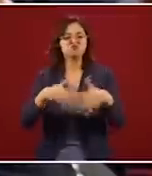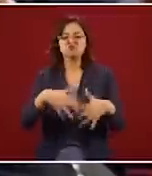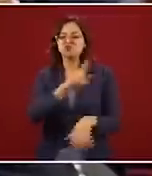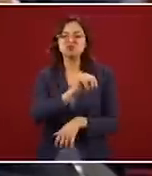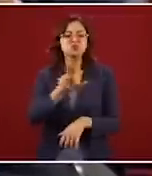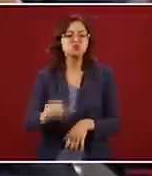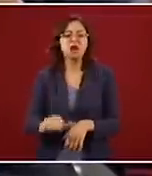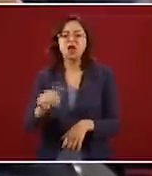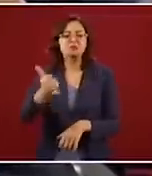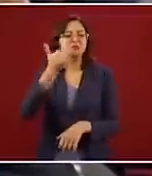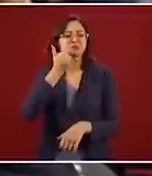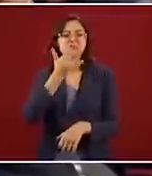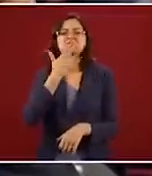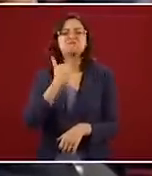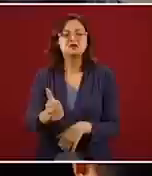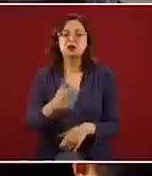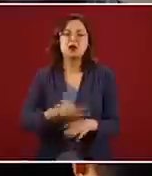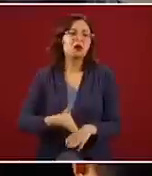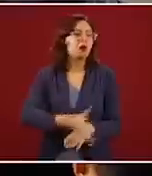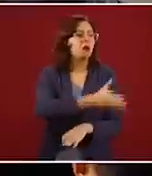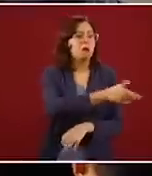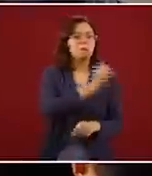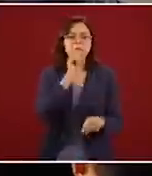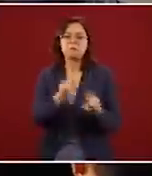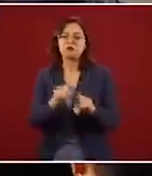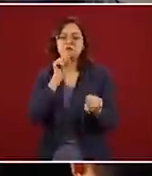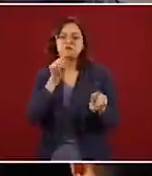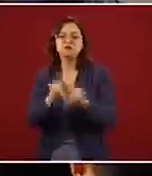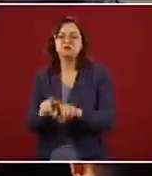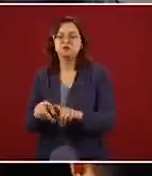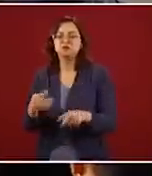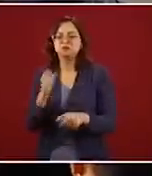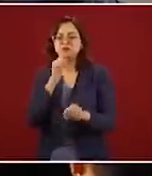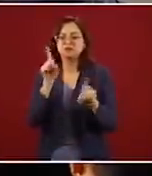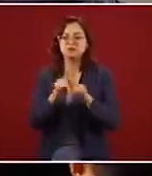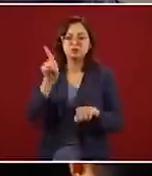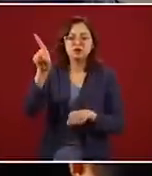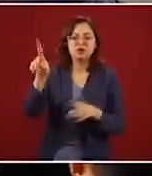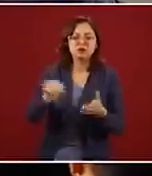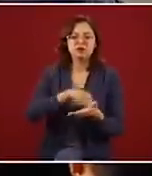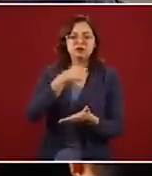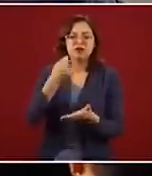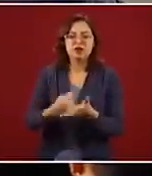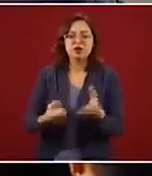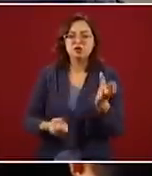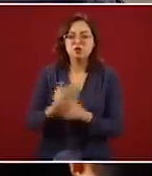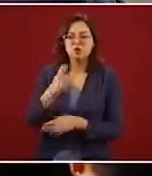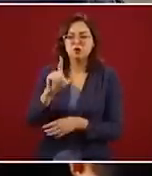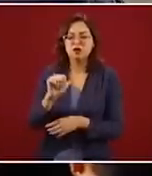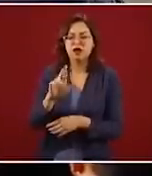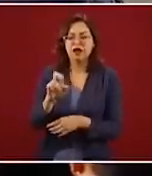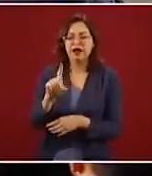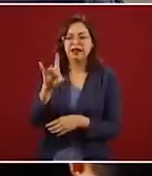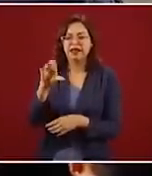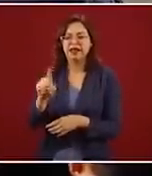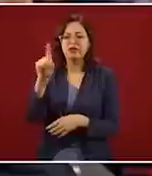caso. Tampoco yo veo, por ejemplo, en el caso de Tamaulipas, Nuevo Laredo, ha habido hospitales completos que se han hecho y han